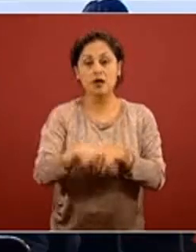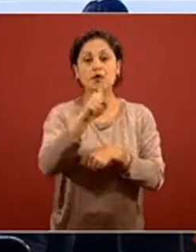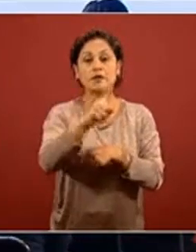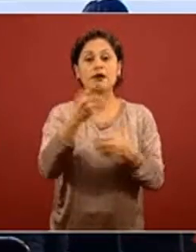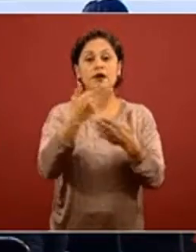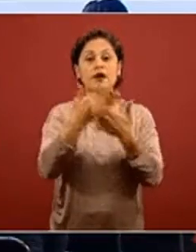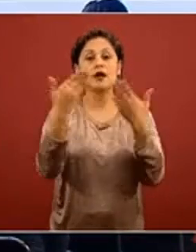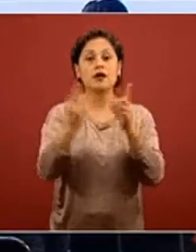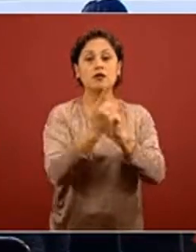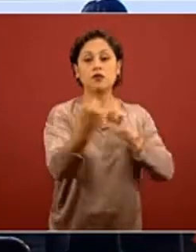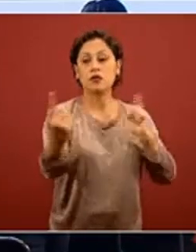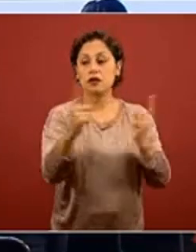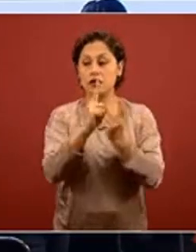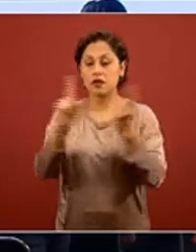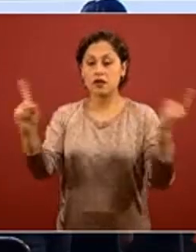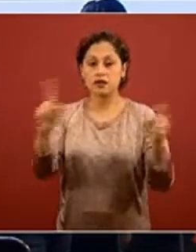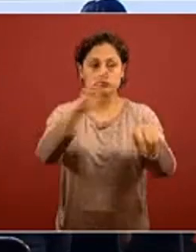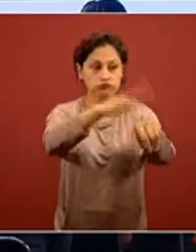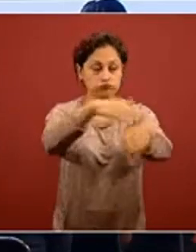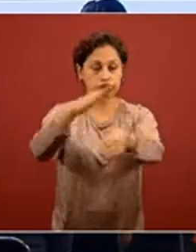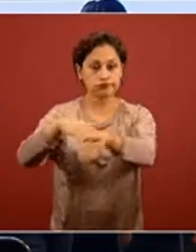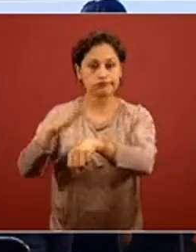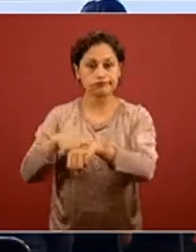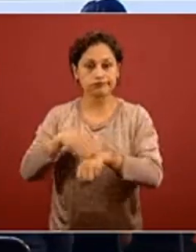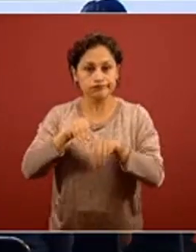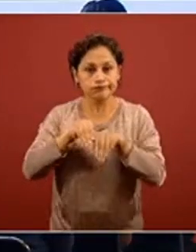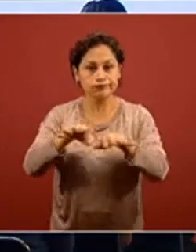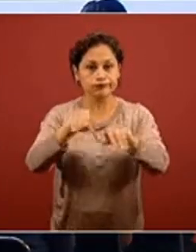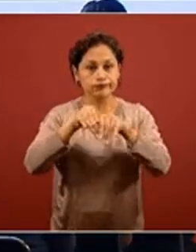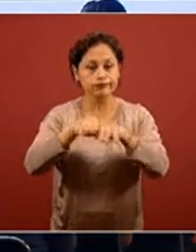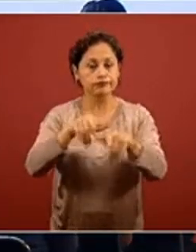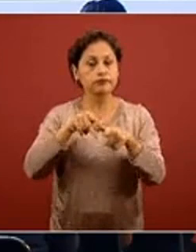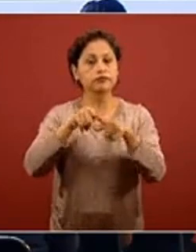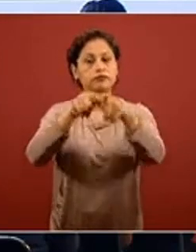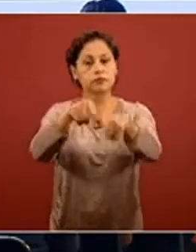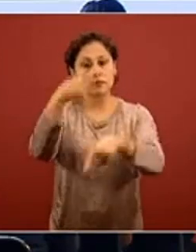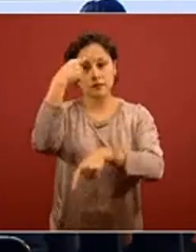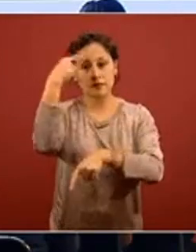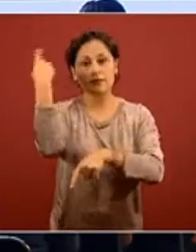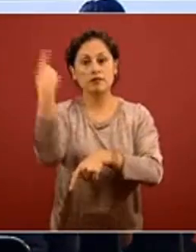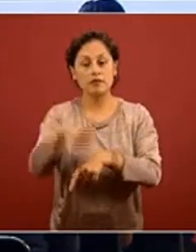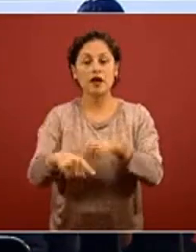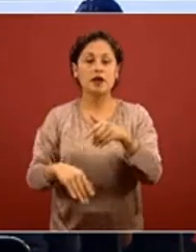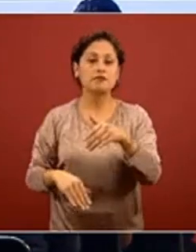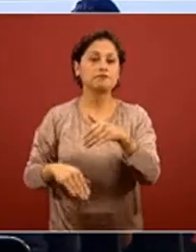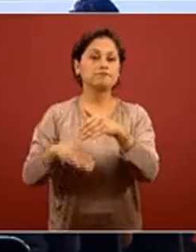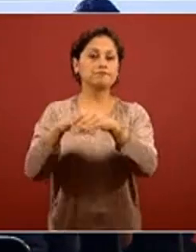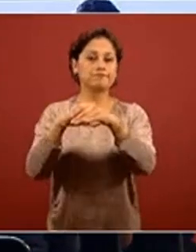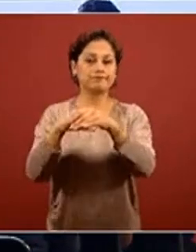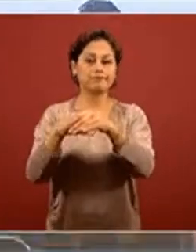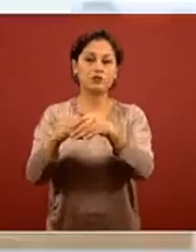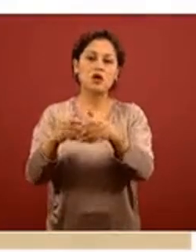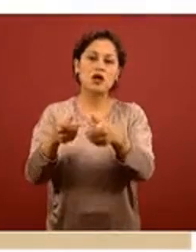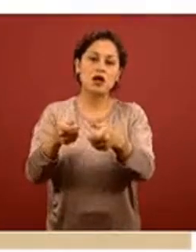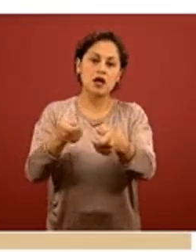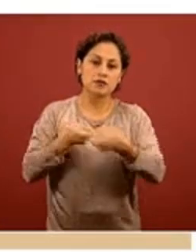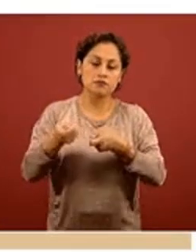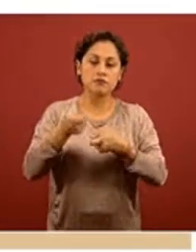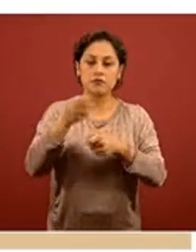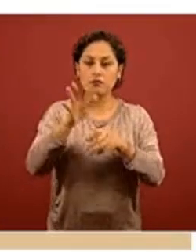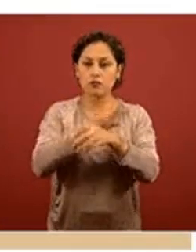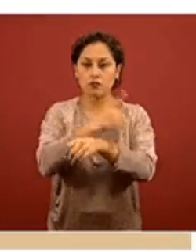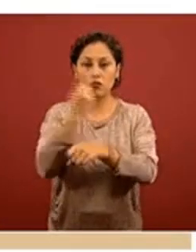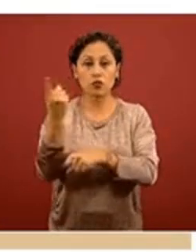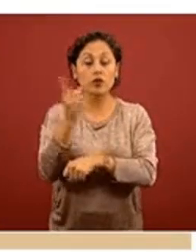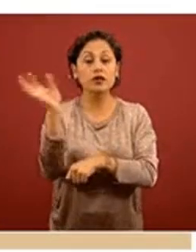Nacional de Sana Distancia, es precisamente que estas proporciones no continúen una elevación o un incremento, sino que al